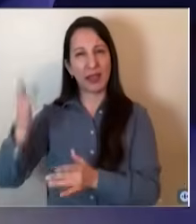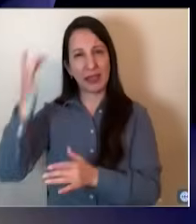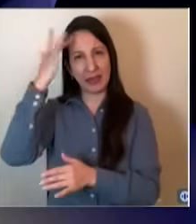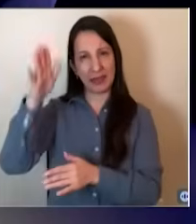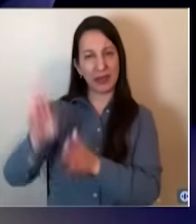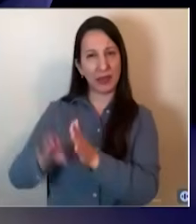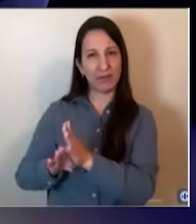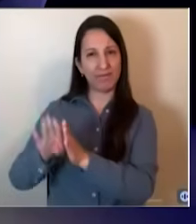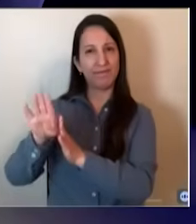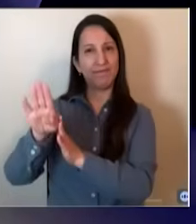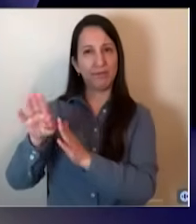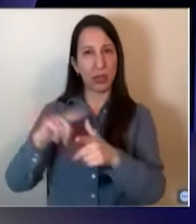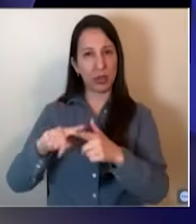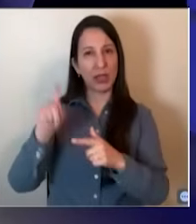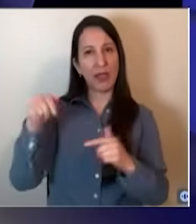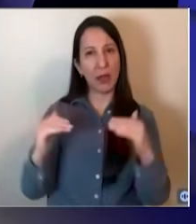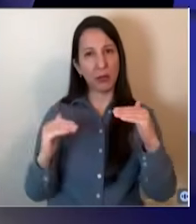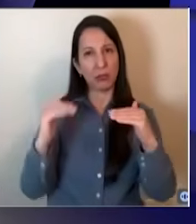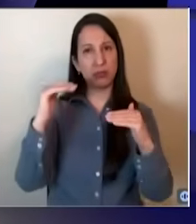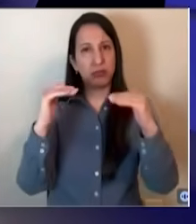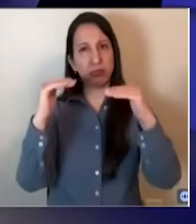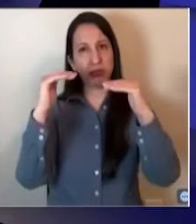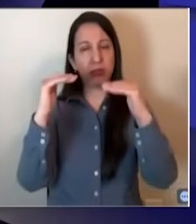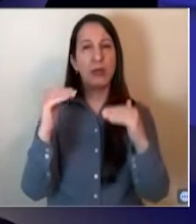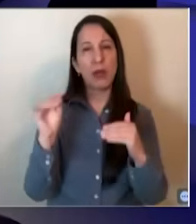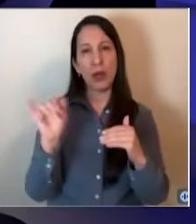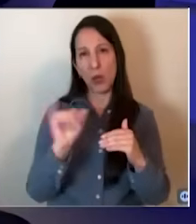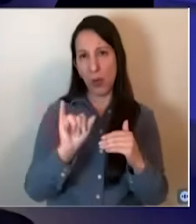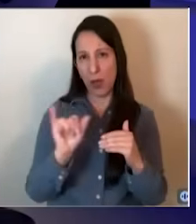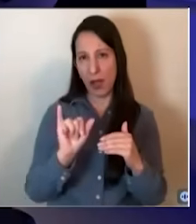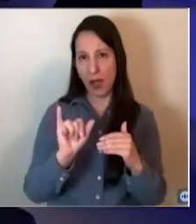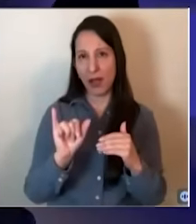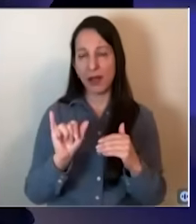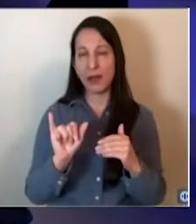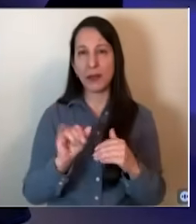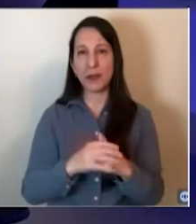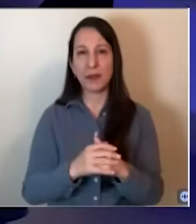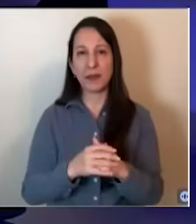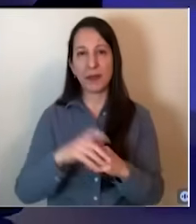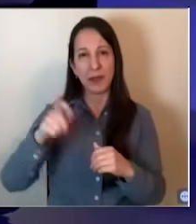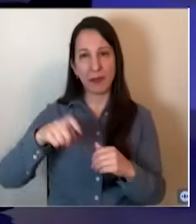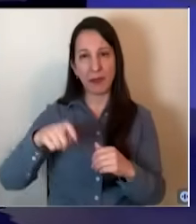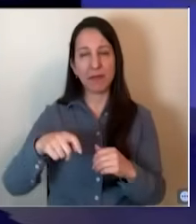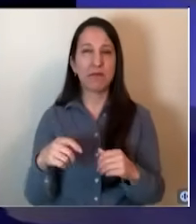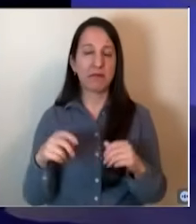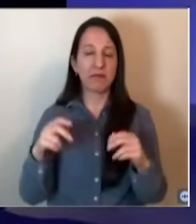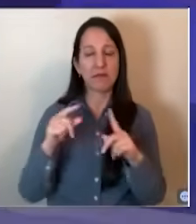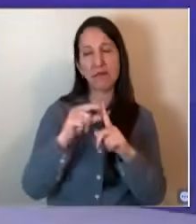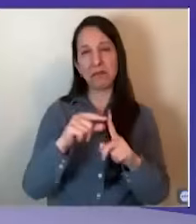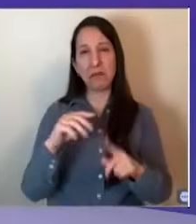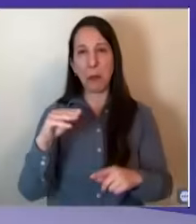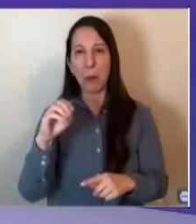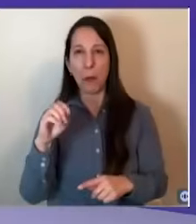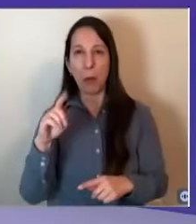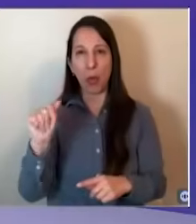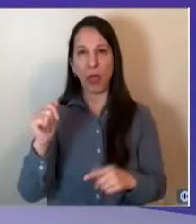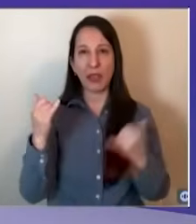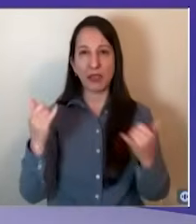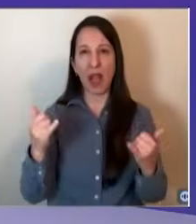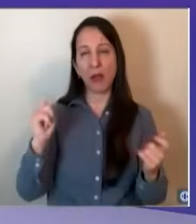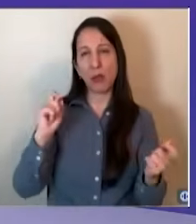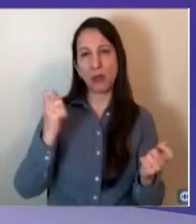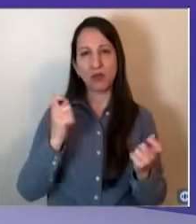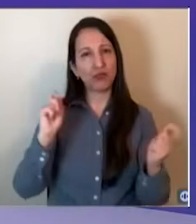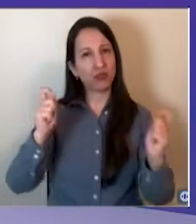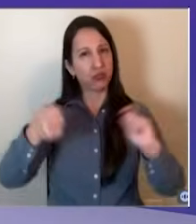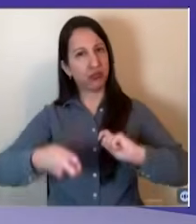ponerse, digamos, al corte, como decimos a la moda, Mario. Sí. Ya tenemos que revolucionar. Así